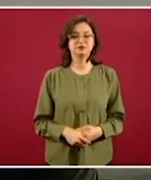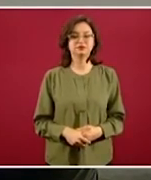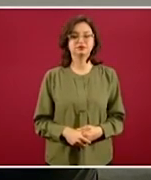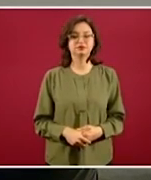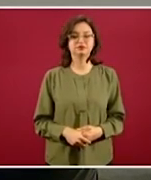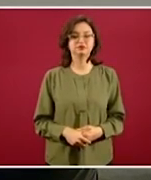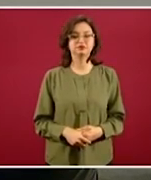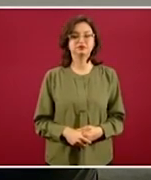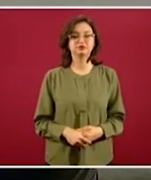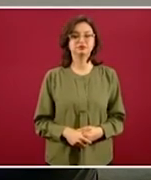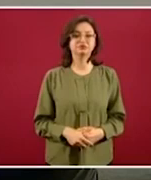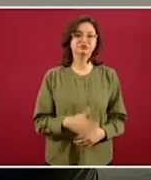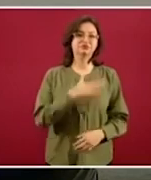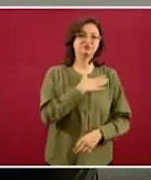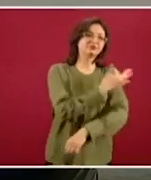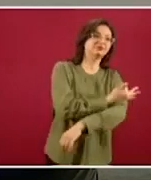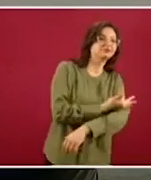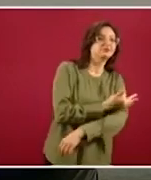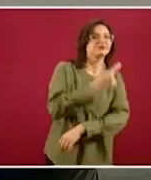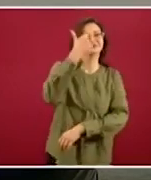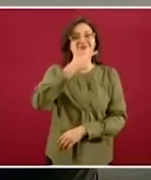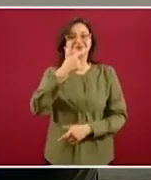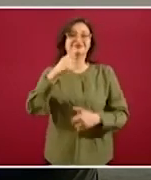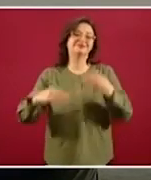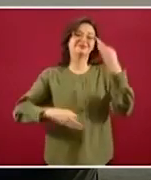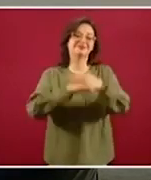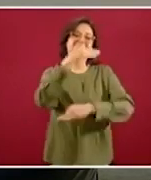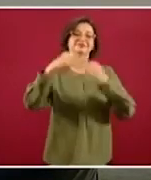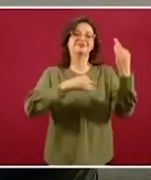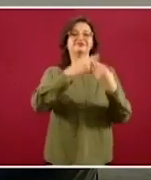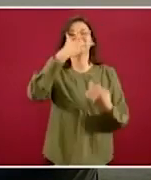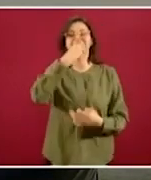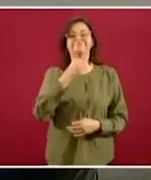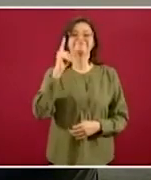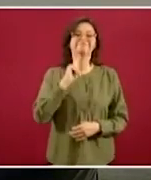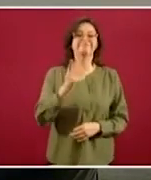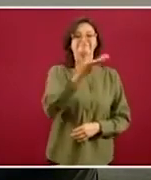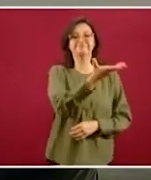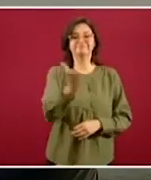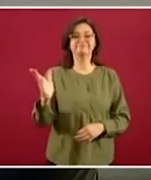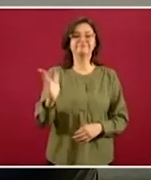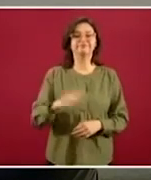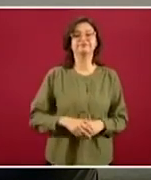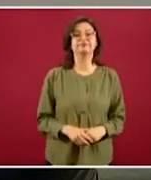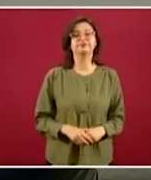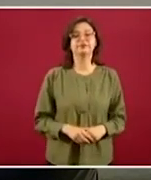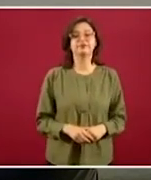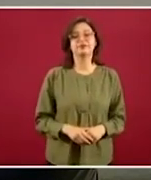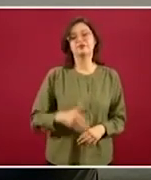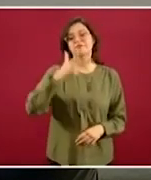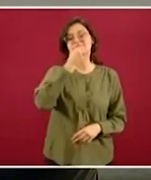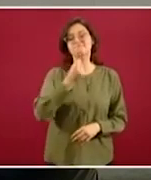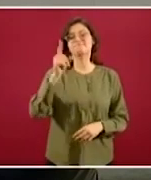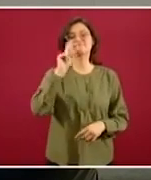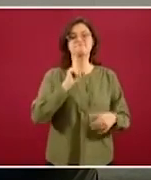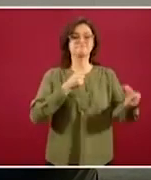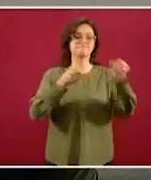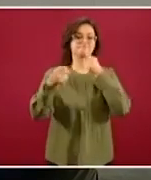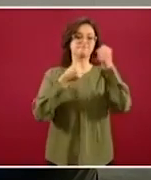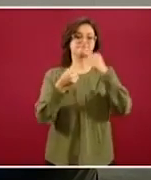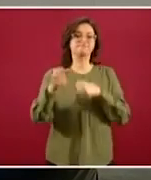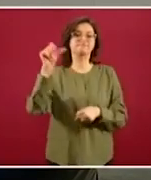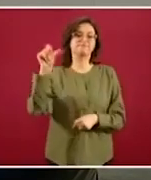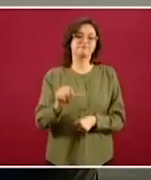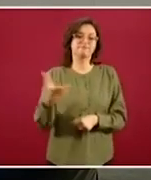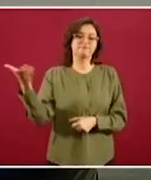Muy buenas tardes, tengan tardes, noches, tengan todas y todos las y los reporteros que nos acompañan